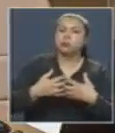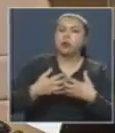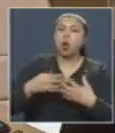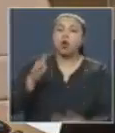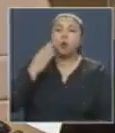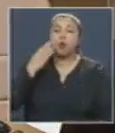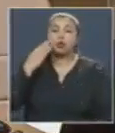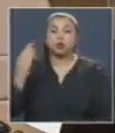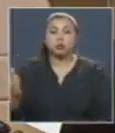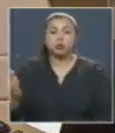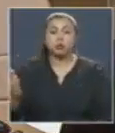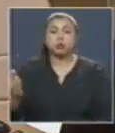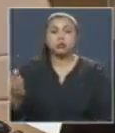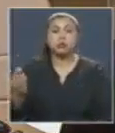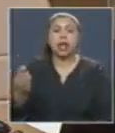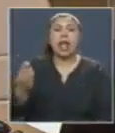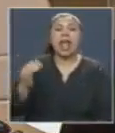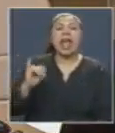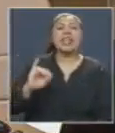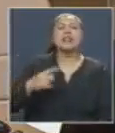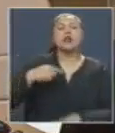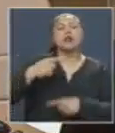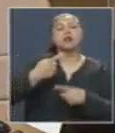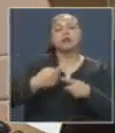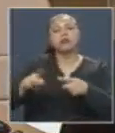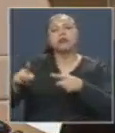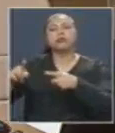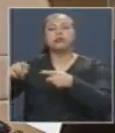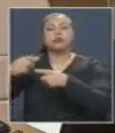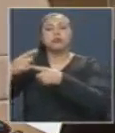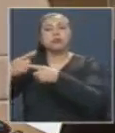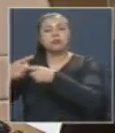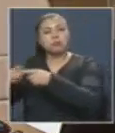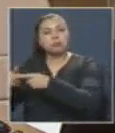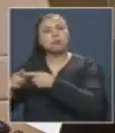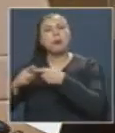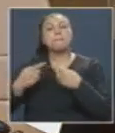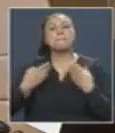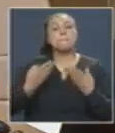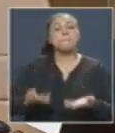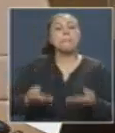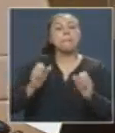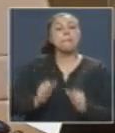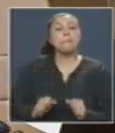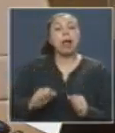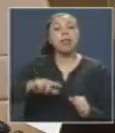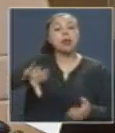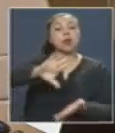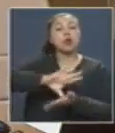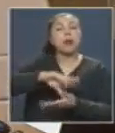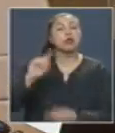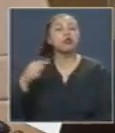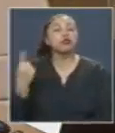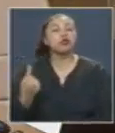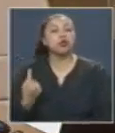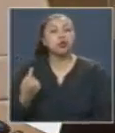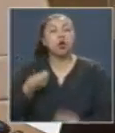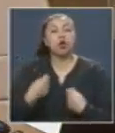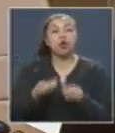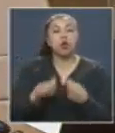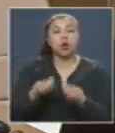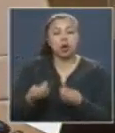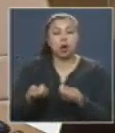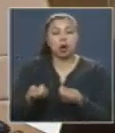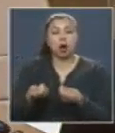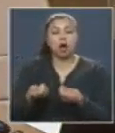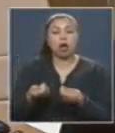solidaridad intergeneracional e intrageneracional, atendido la imposibilidad en nuestro país solo con gasto fiscal